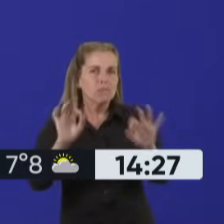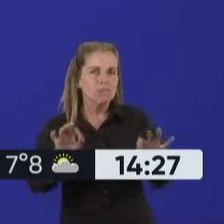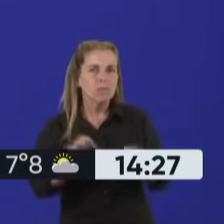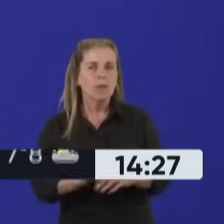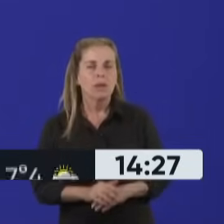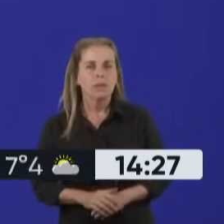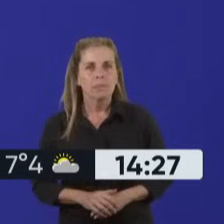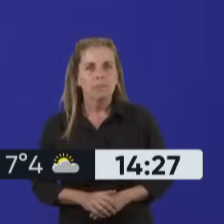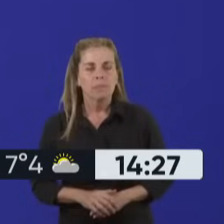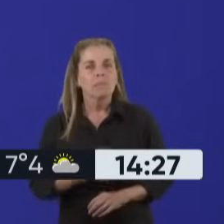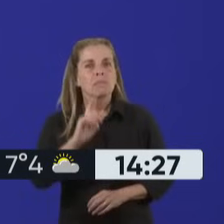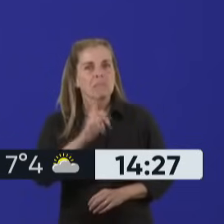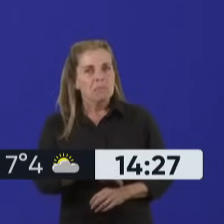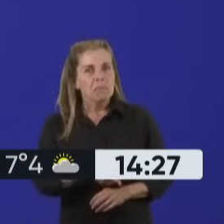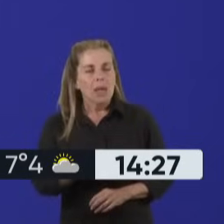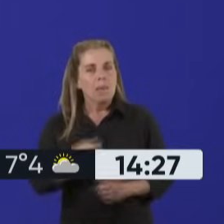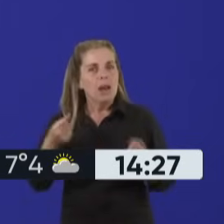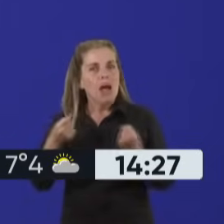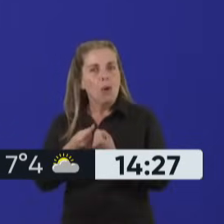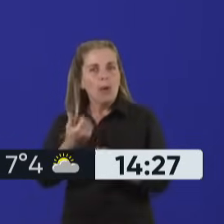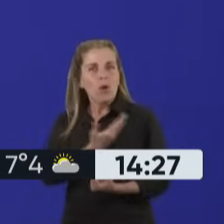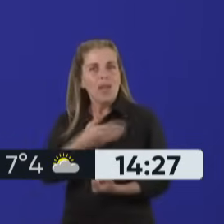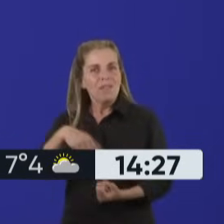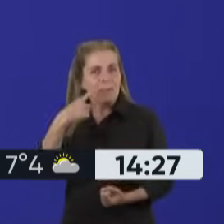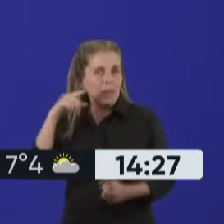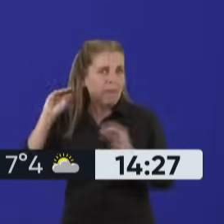Teníamos el acuerdo con el fondo caído.